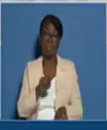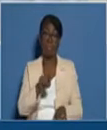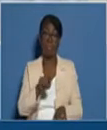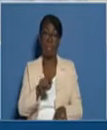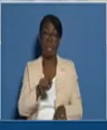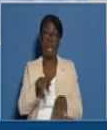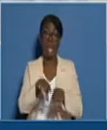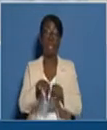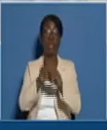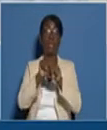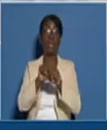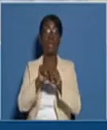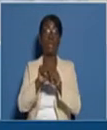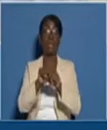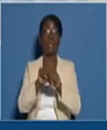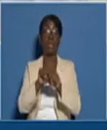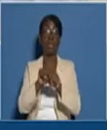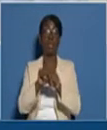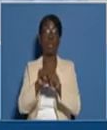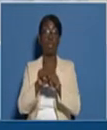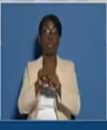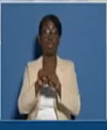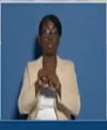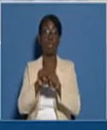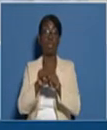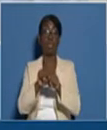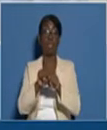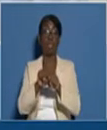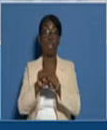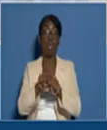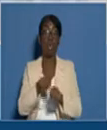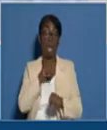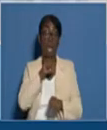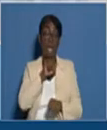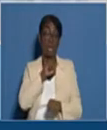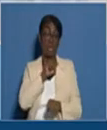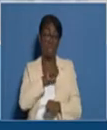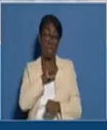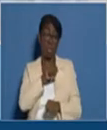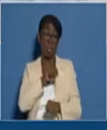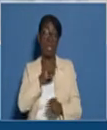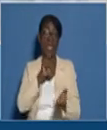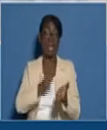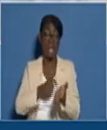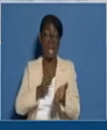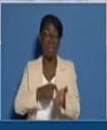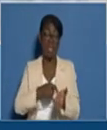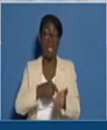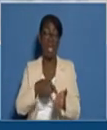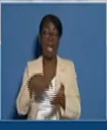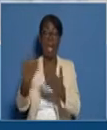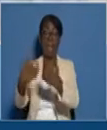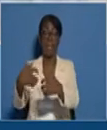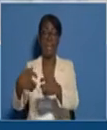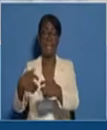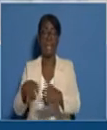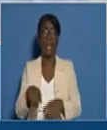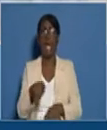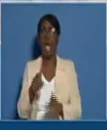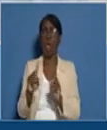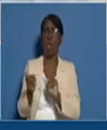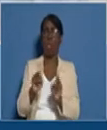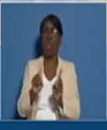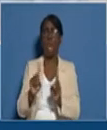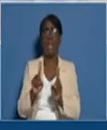la suspensión, ella entonces le debía a la empresa. Y yo le dije, no, esto suena raro, mejor llama al Mitradel. Pero me gustaría saber cuáles son